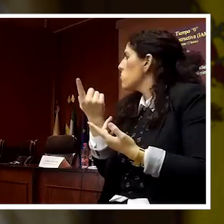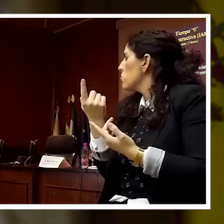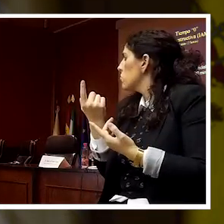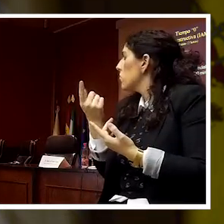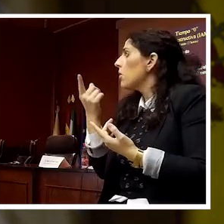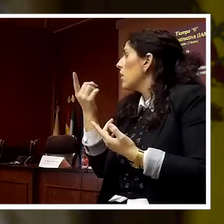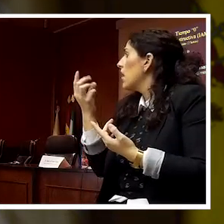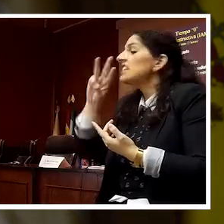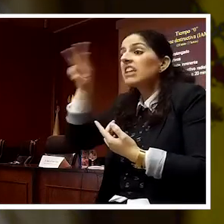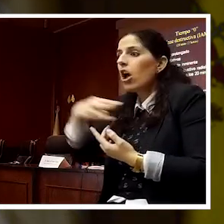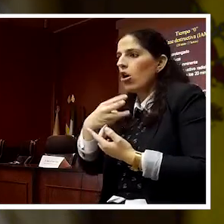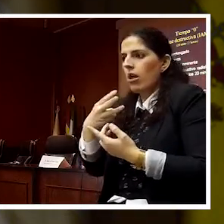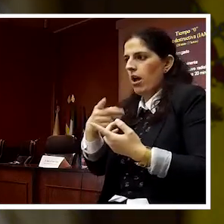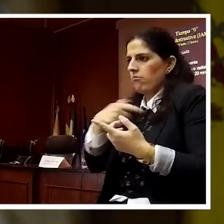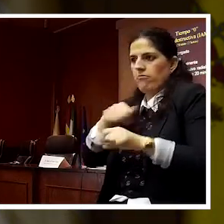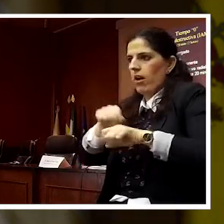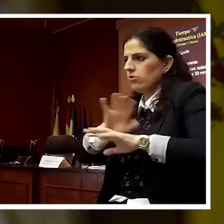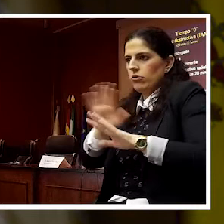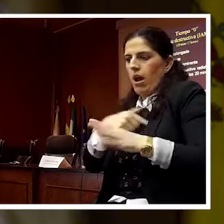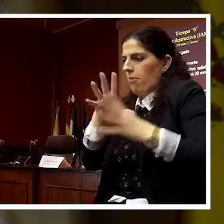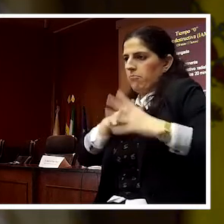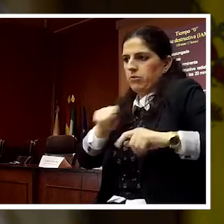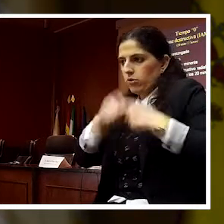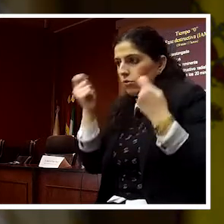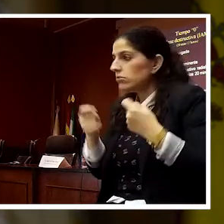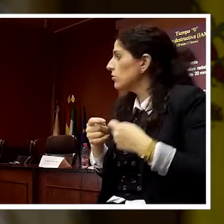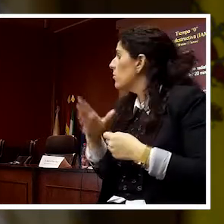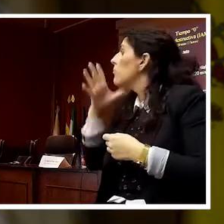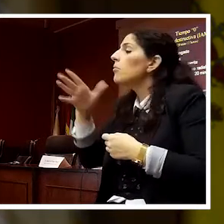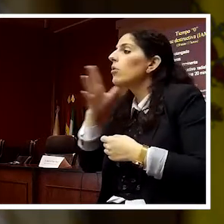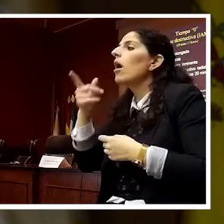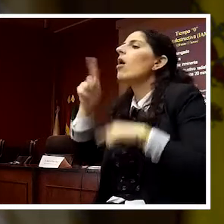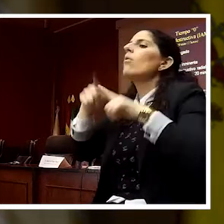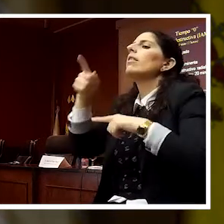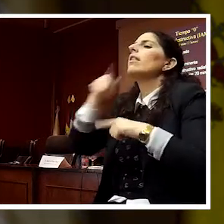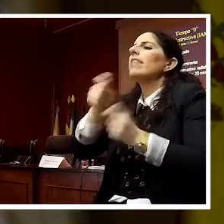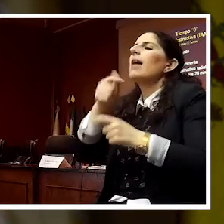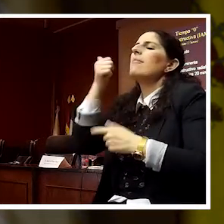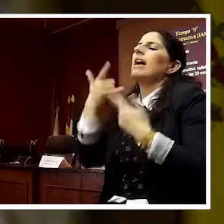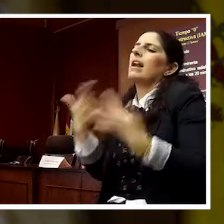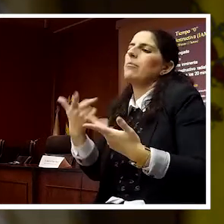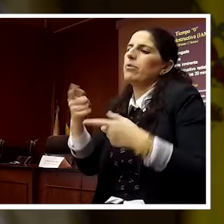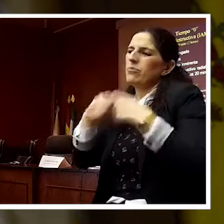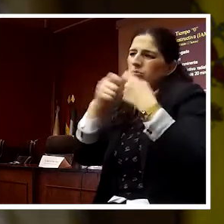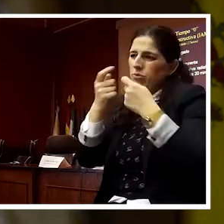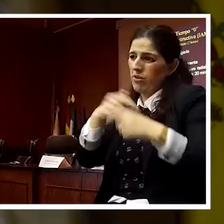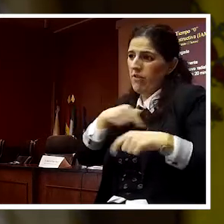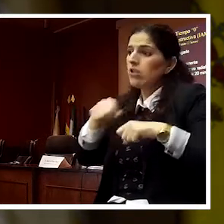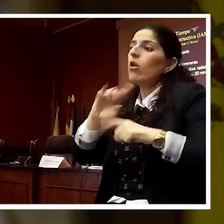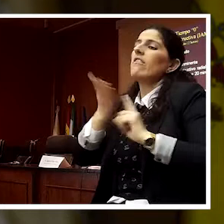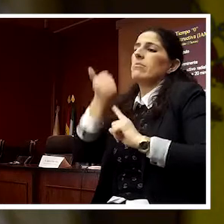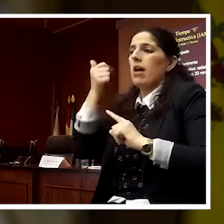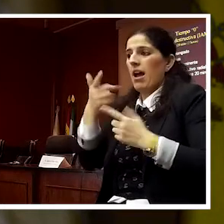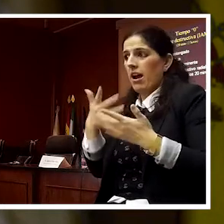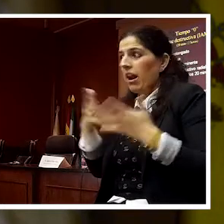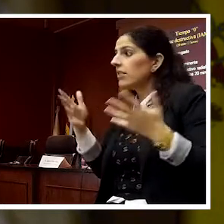de 0 a 3 horas, ¿no? ¿Por qué? Pues porque hay condiciones que lo aceleran. ¿Qué condiciones son? Pues vamos